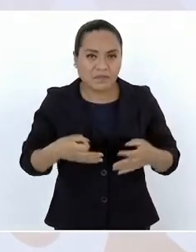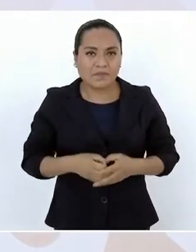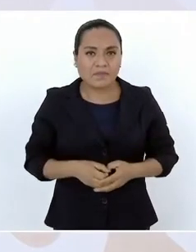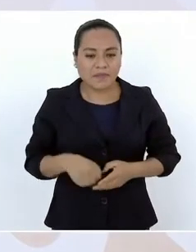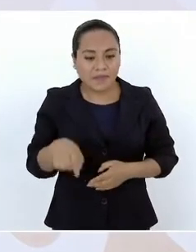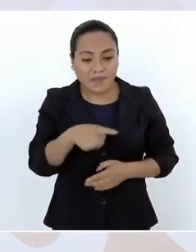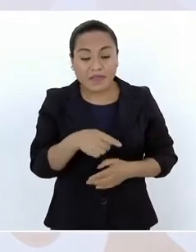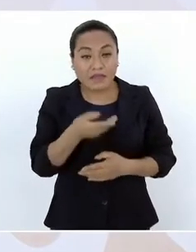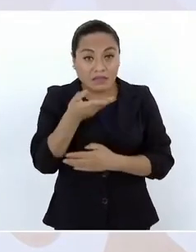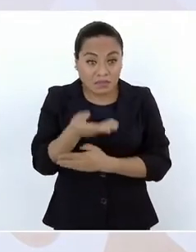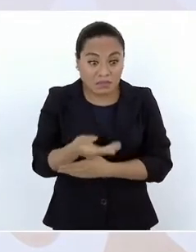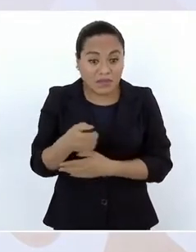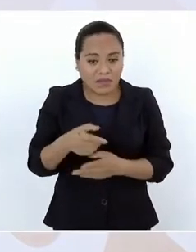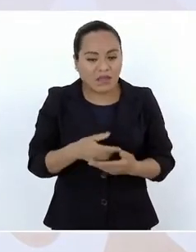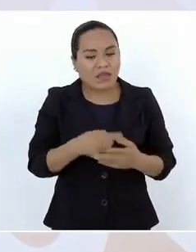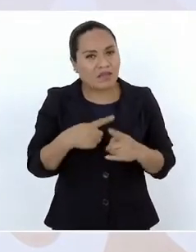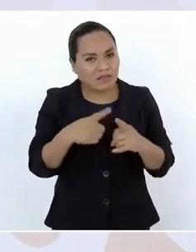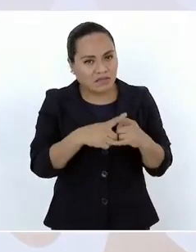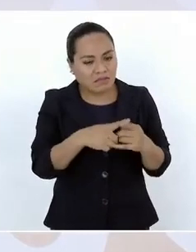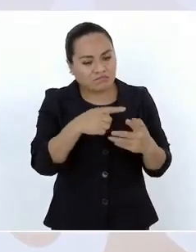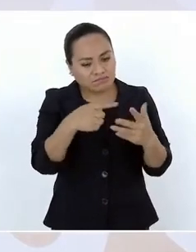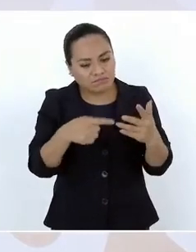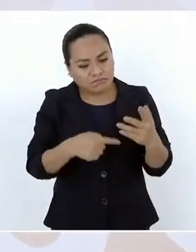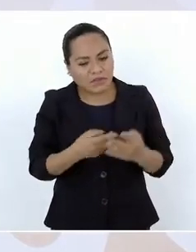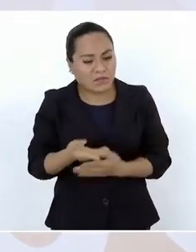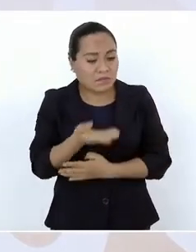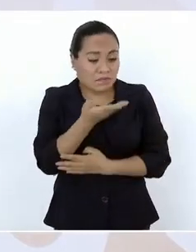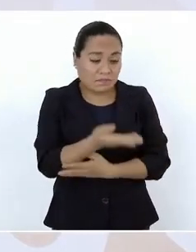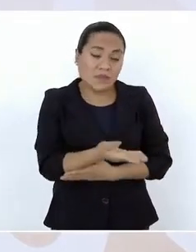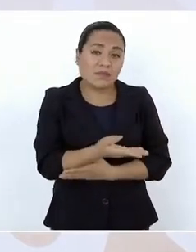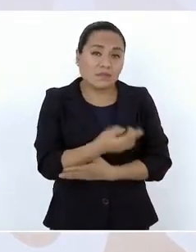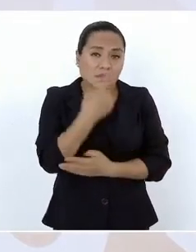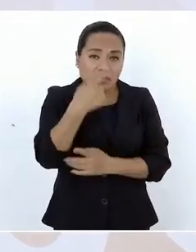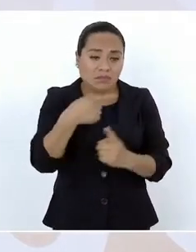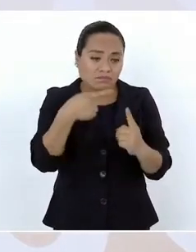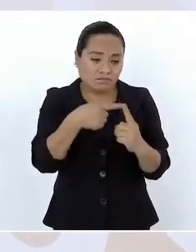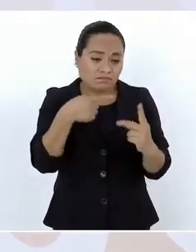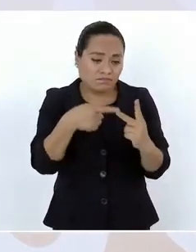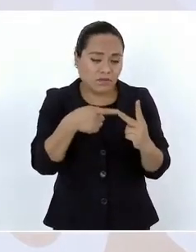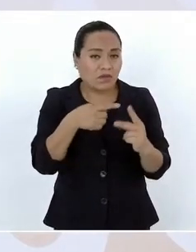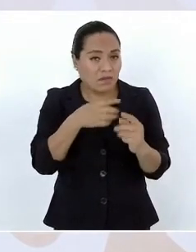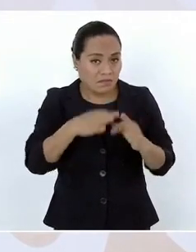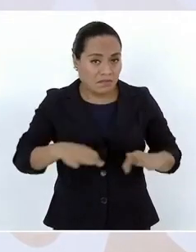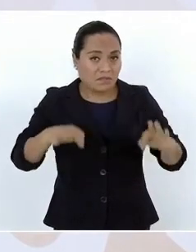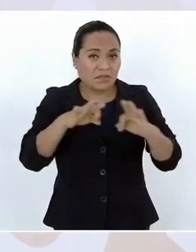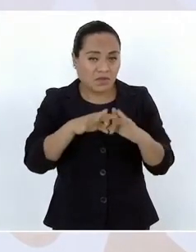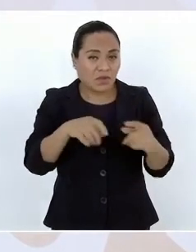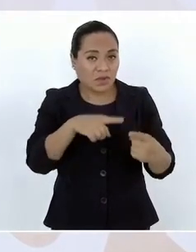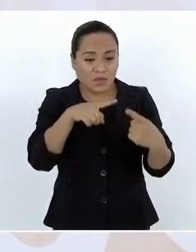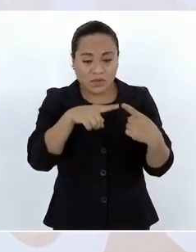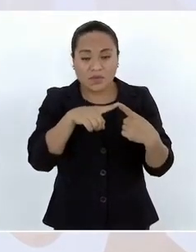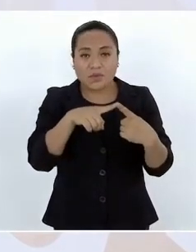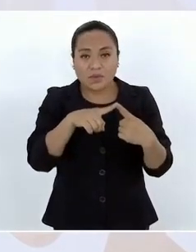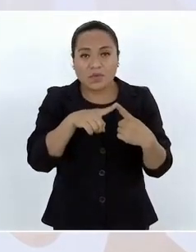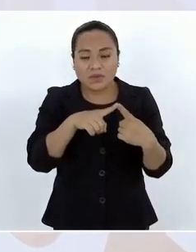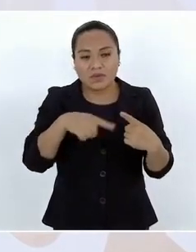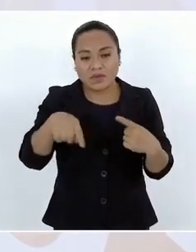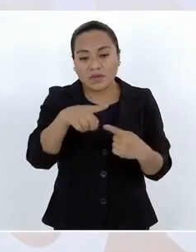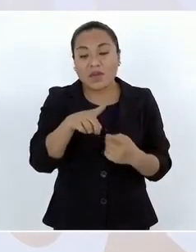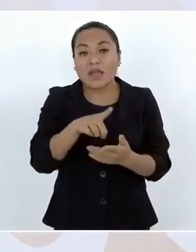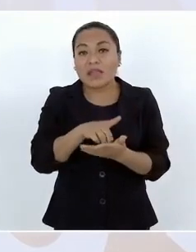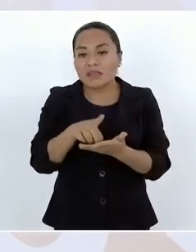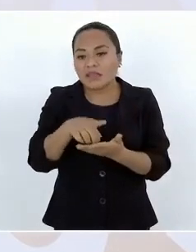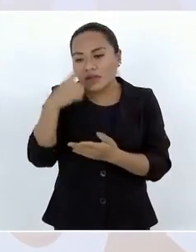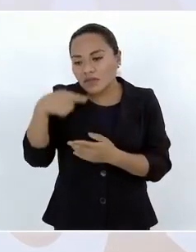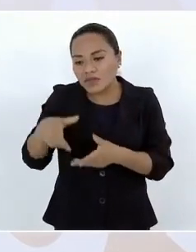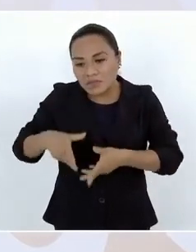esas solicitudes con dos objetivos fundamentales. Uno, el tener liberado el derecho de vía